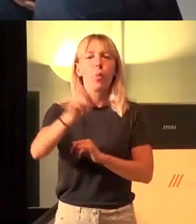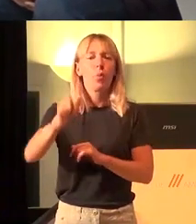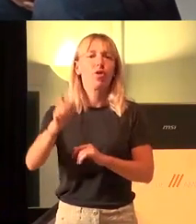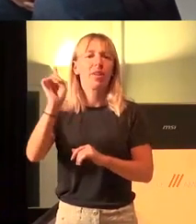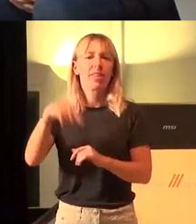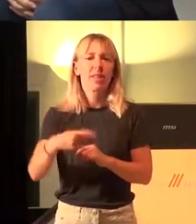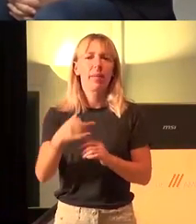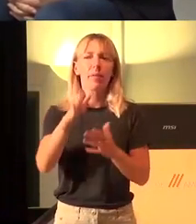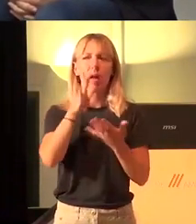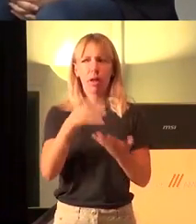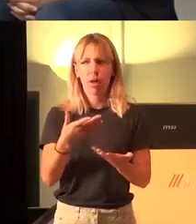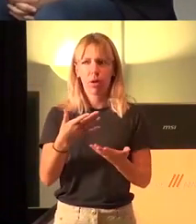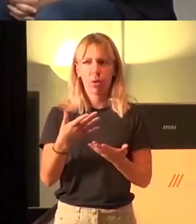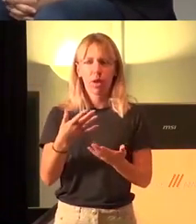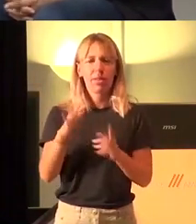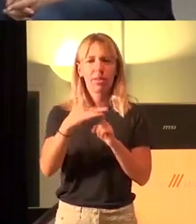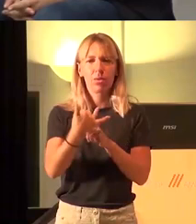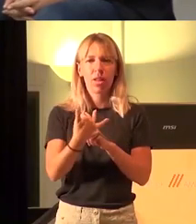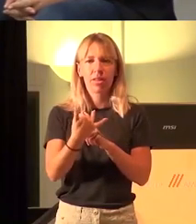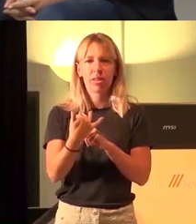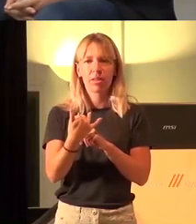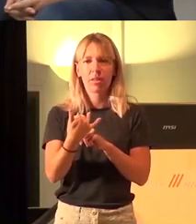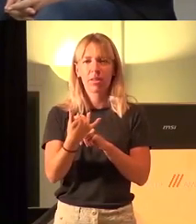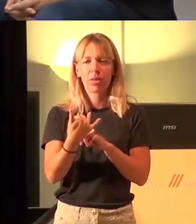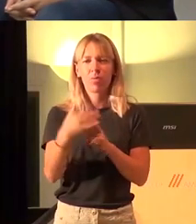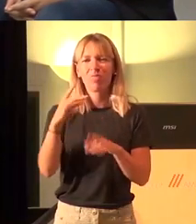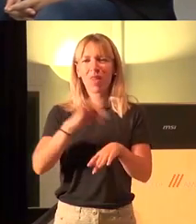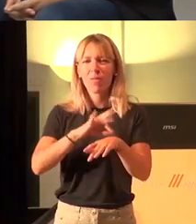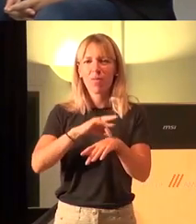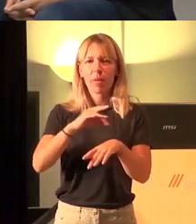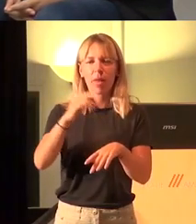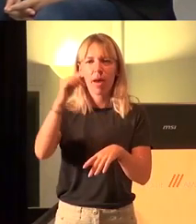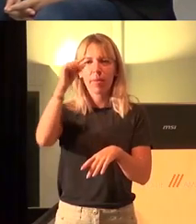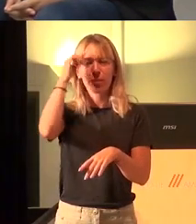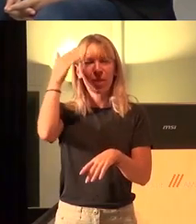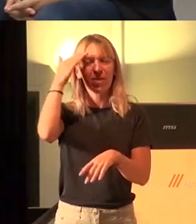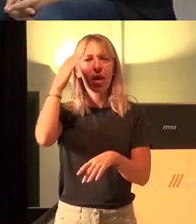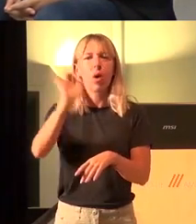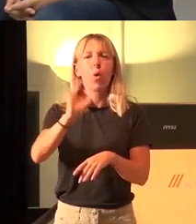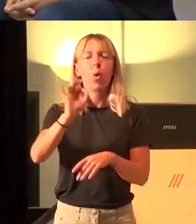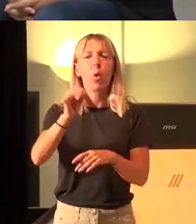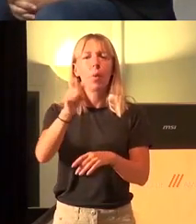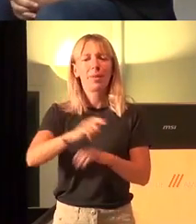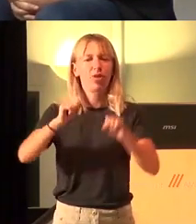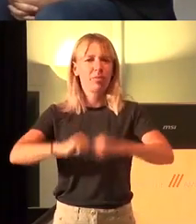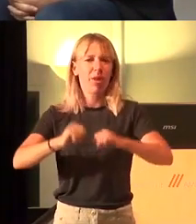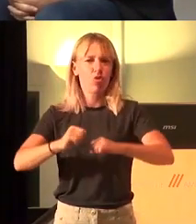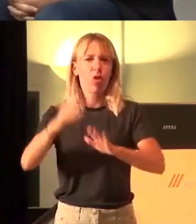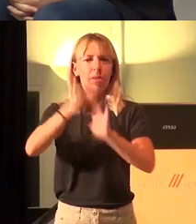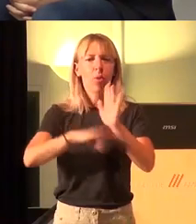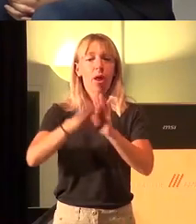pasando también por alguna situación de enfermedad mental, personas mayores que están en programas de